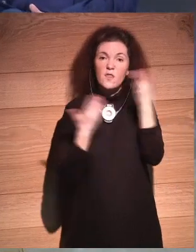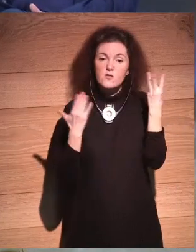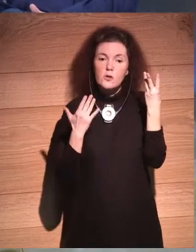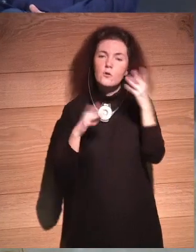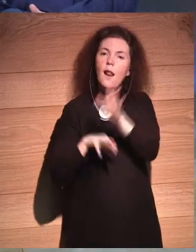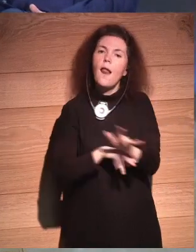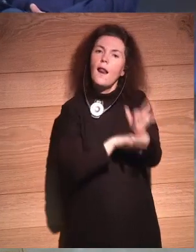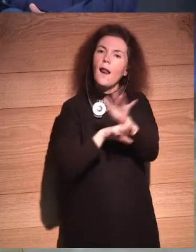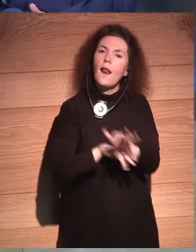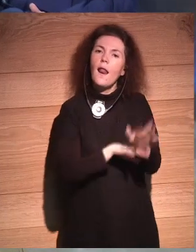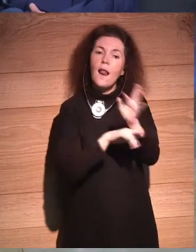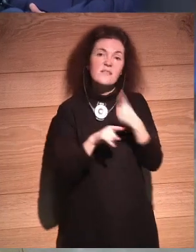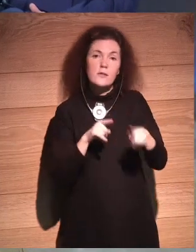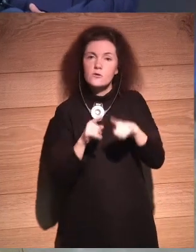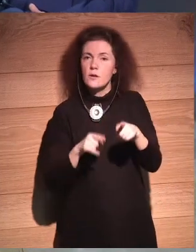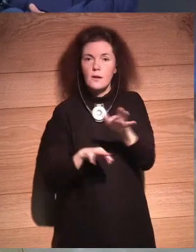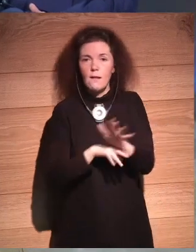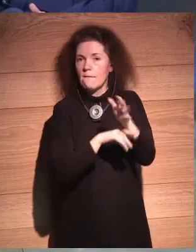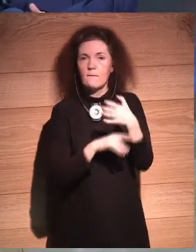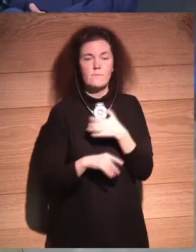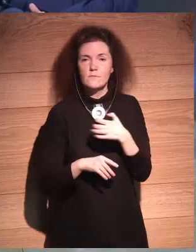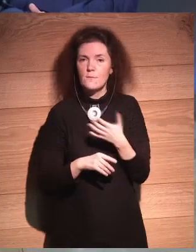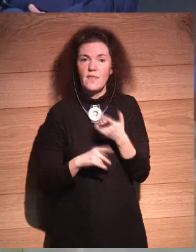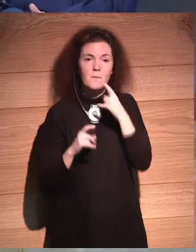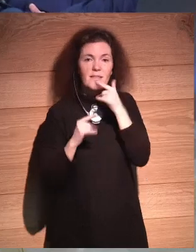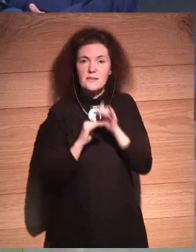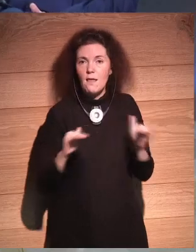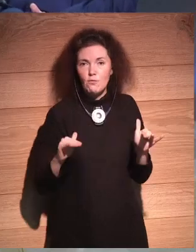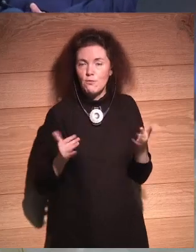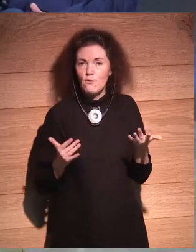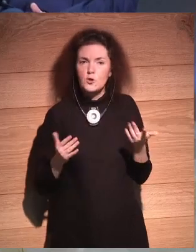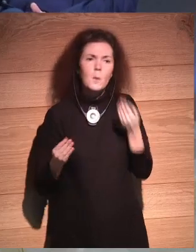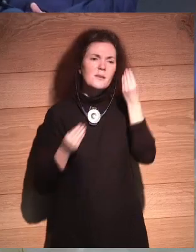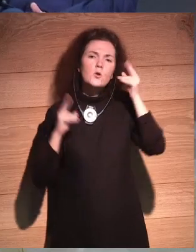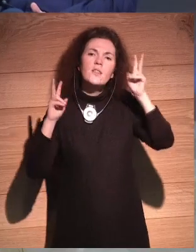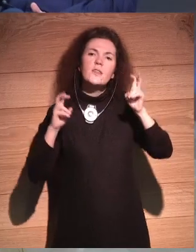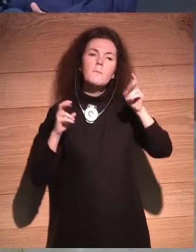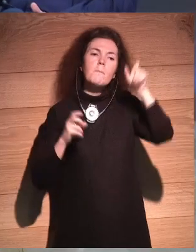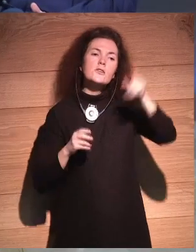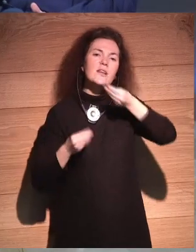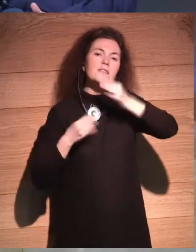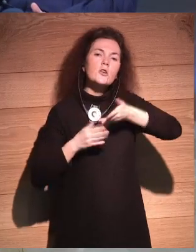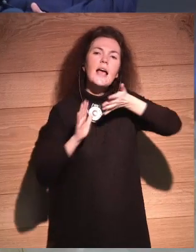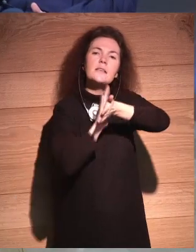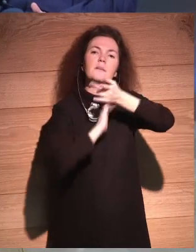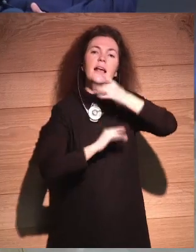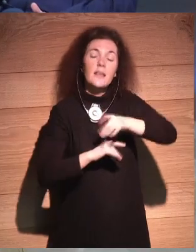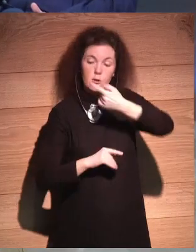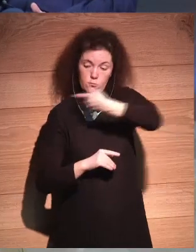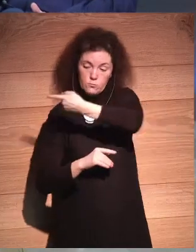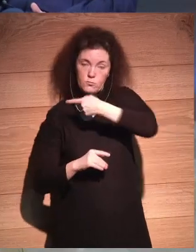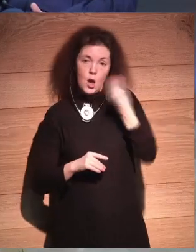años de estas cosas, del silencio. Yo creo que es una cuestión de quién cuenta la historia. Bueno, nosotros no somos